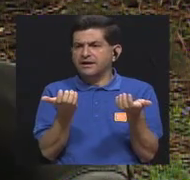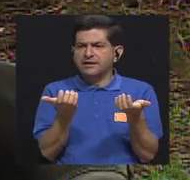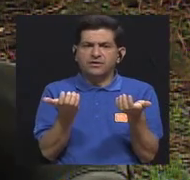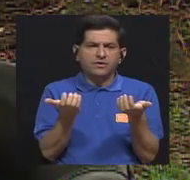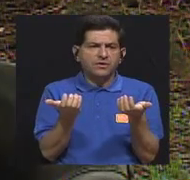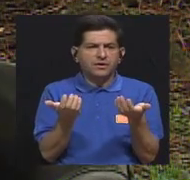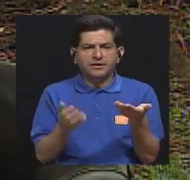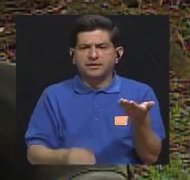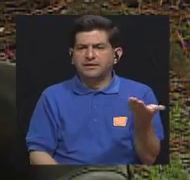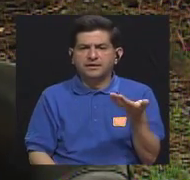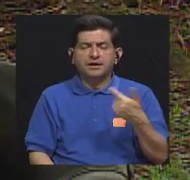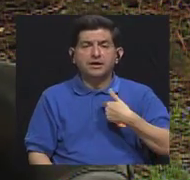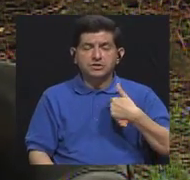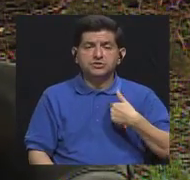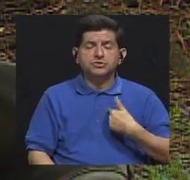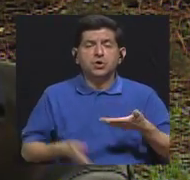quiero